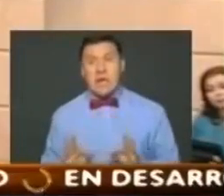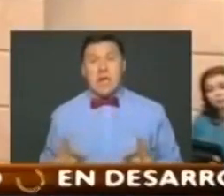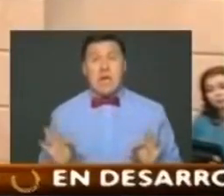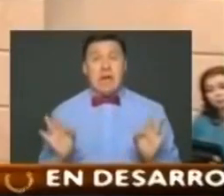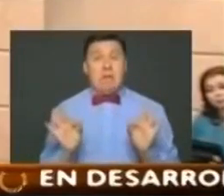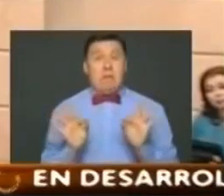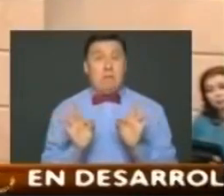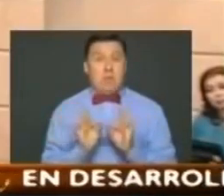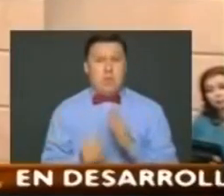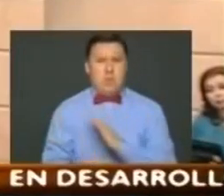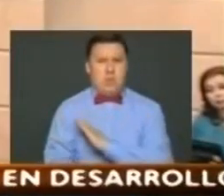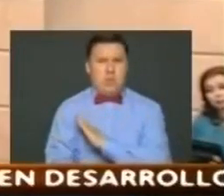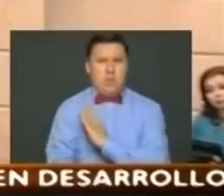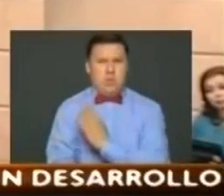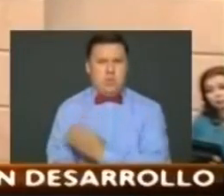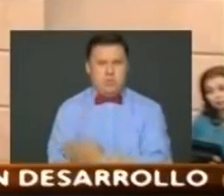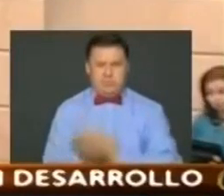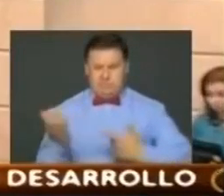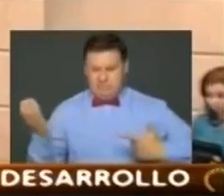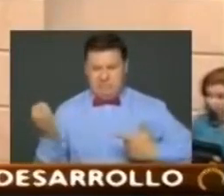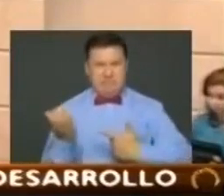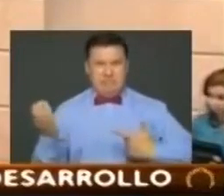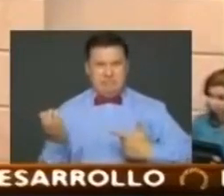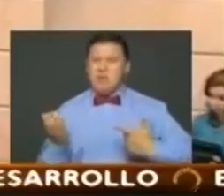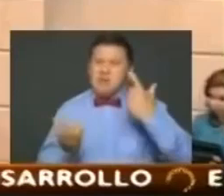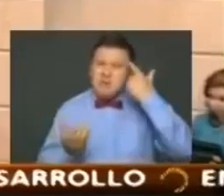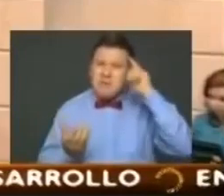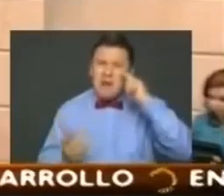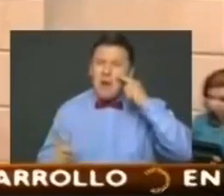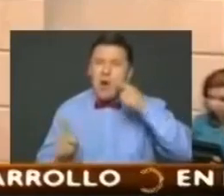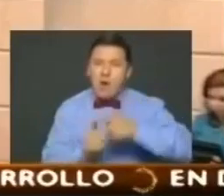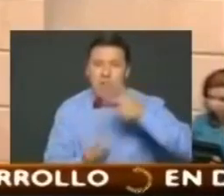o muy poderoso, mejor, arsenal para dotar a las convivir: